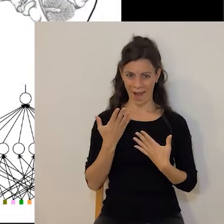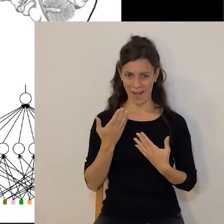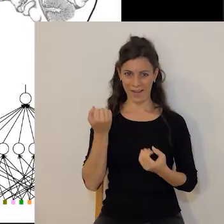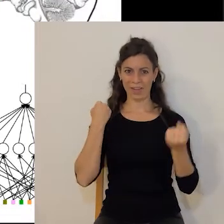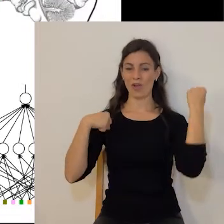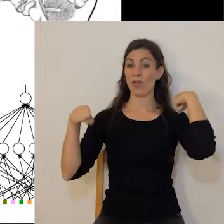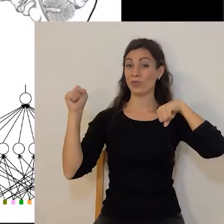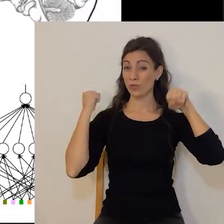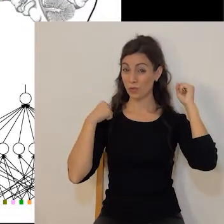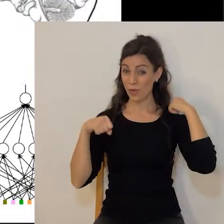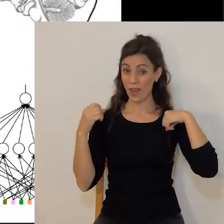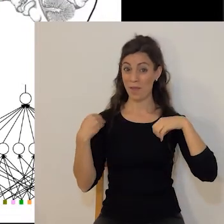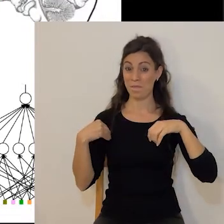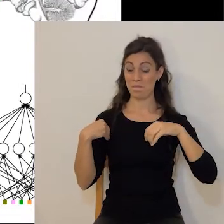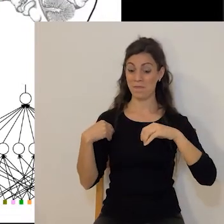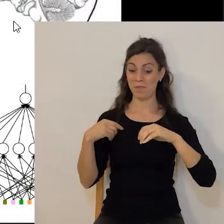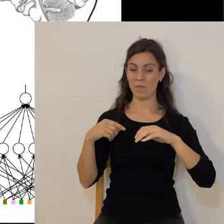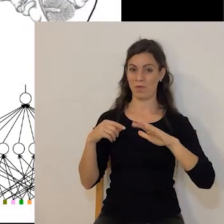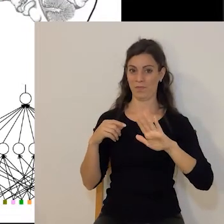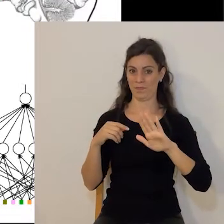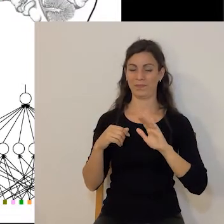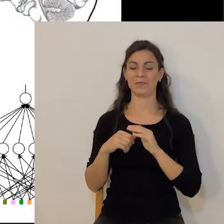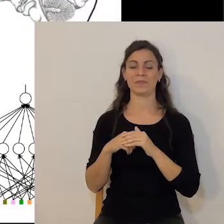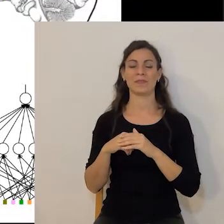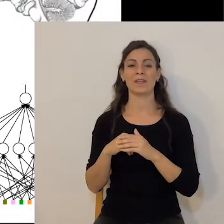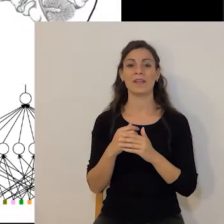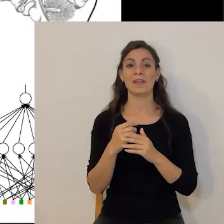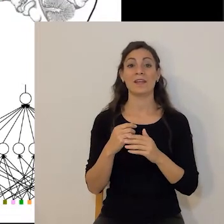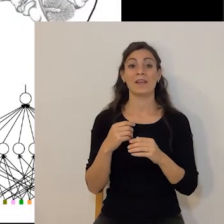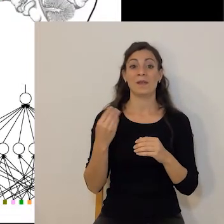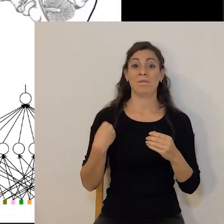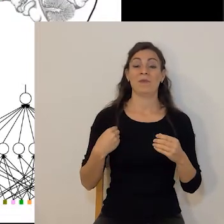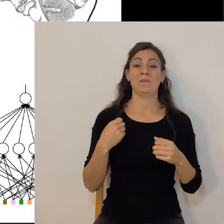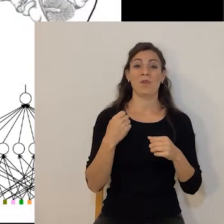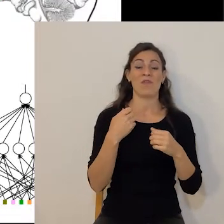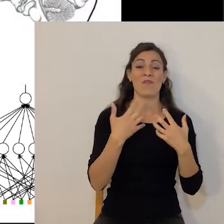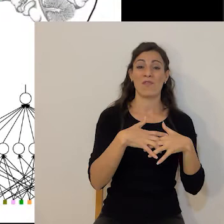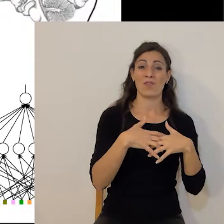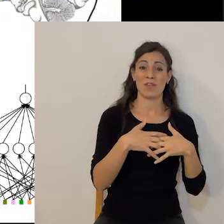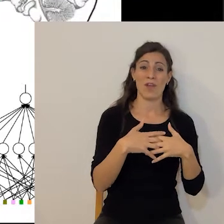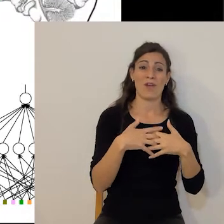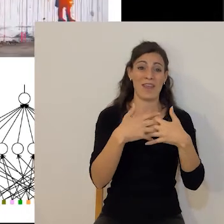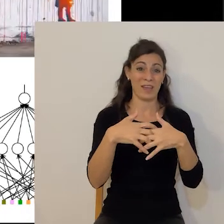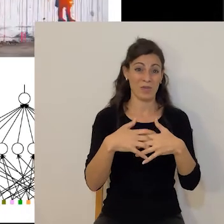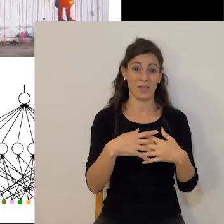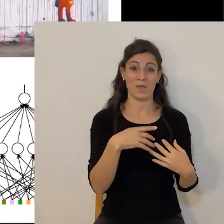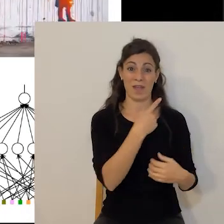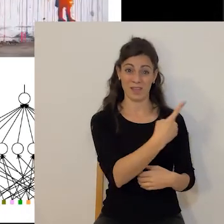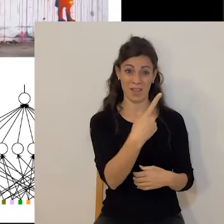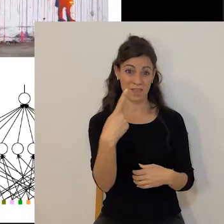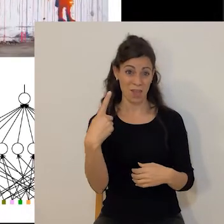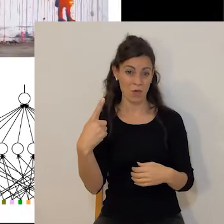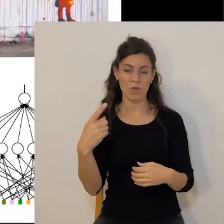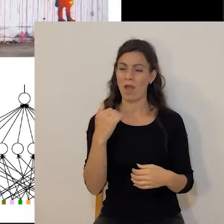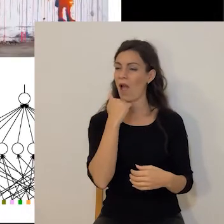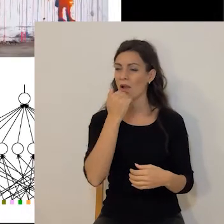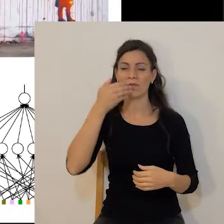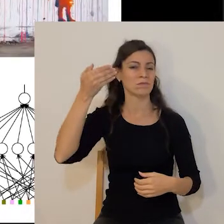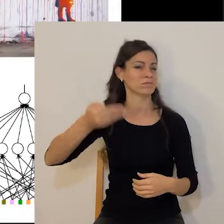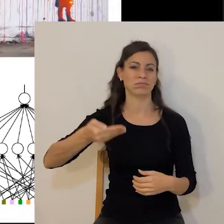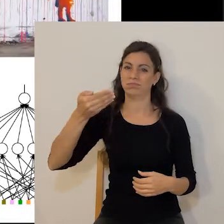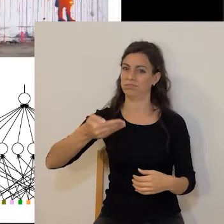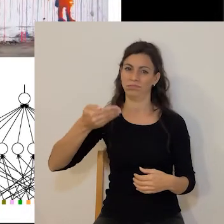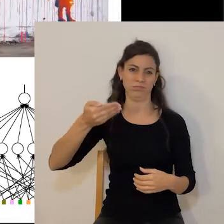conductuales, regulan la conducta. Es decir, trabajar las funciones ejecutivas de cada niño y niña es un modelo esencial,